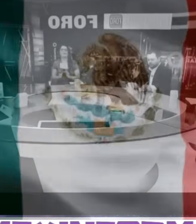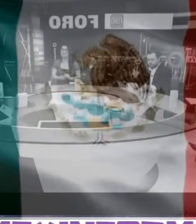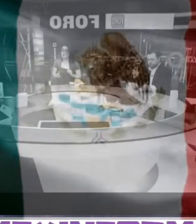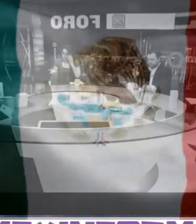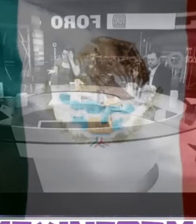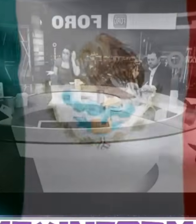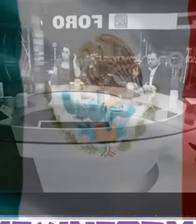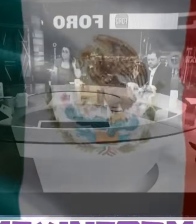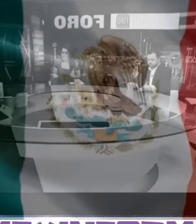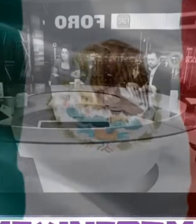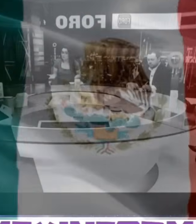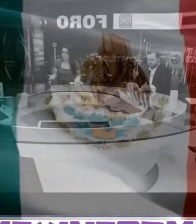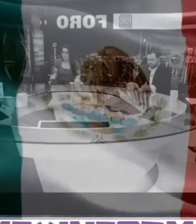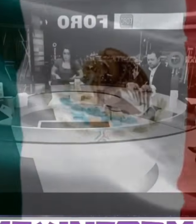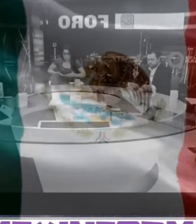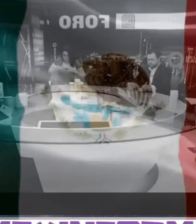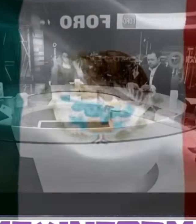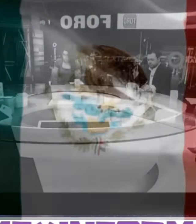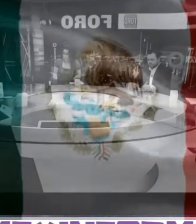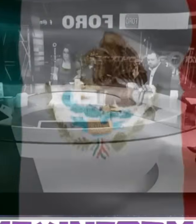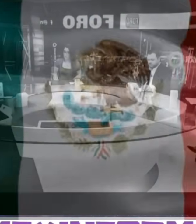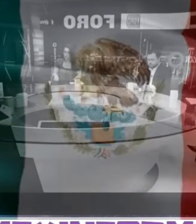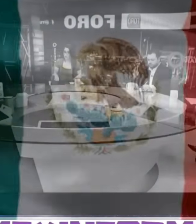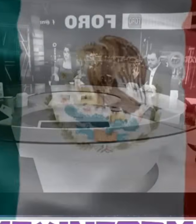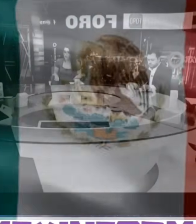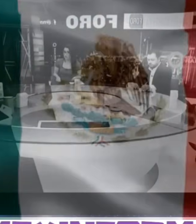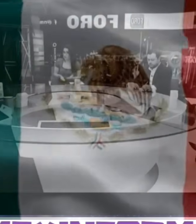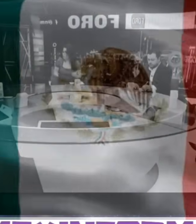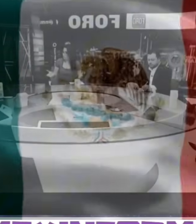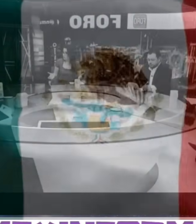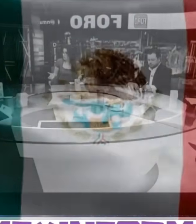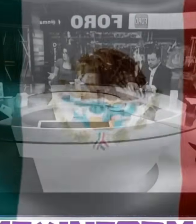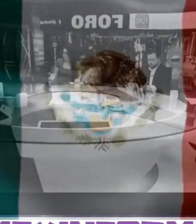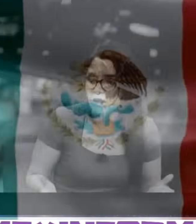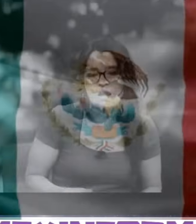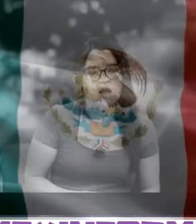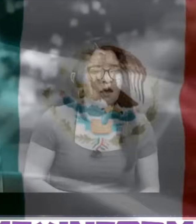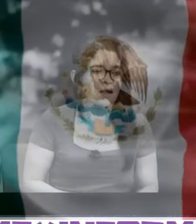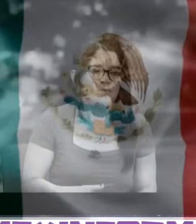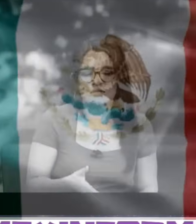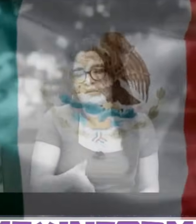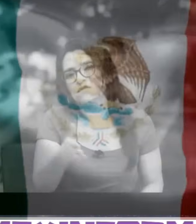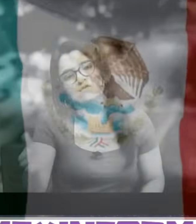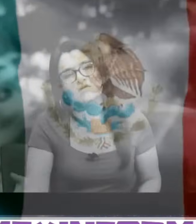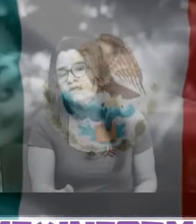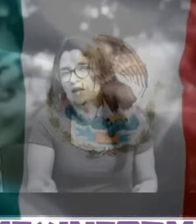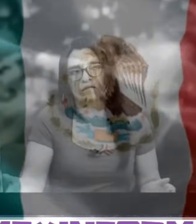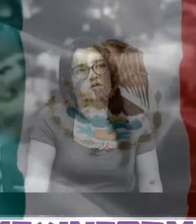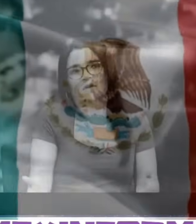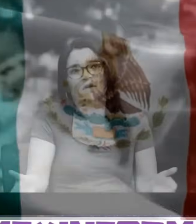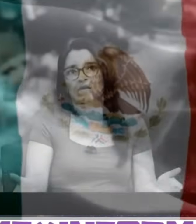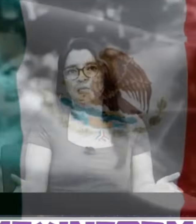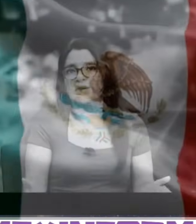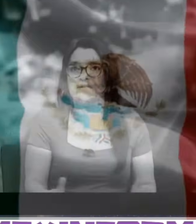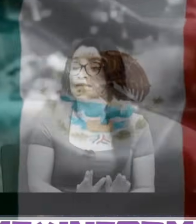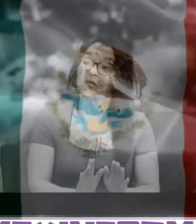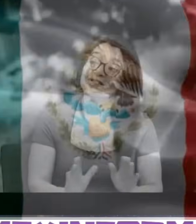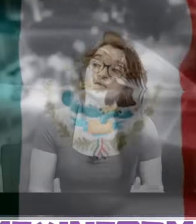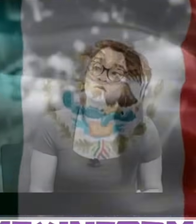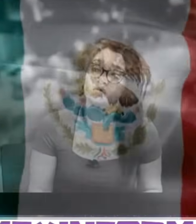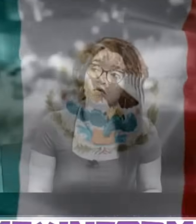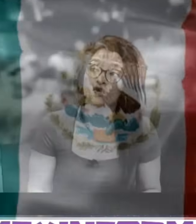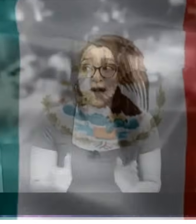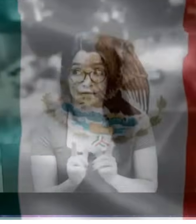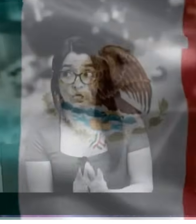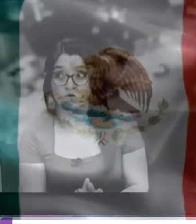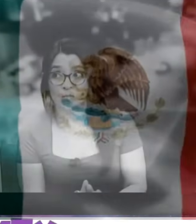para el acopio. Sí. Es decir, sí está viendo la respuesta que usualmente hay en la sociedad mexicana de solidaridad. Uh-huh. El presidente ha hecho dos o tres declaraciones. Francamente, no me parece que han sido el centro de